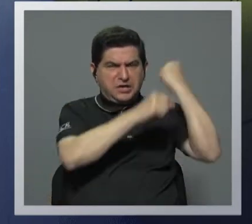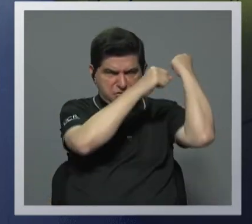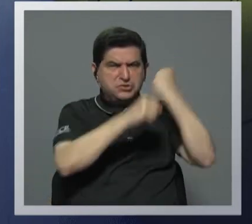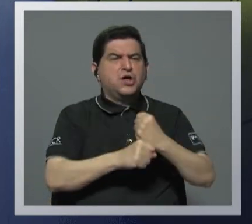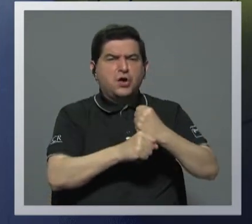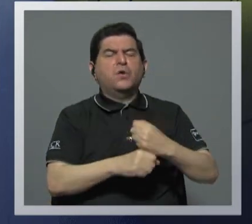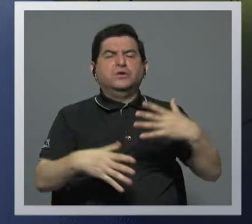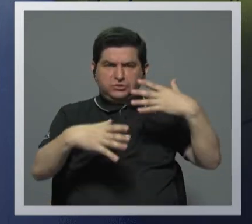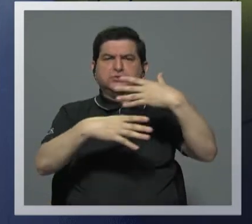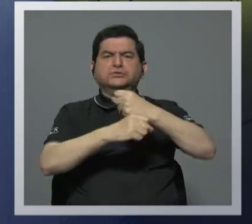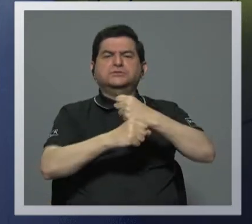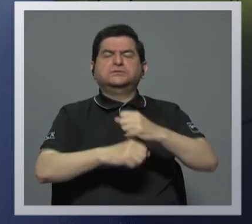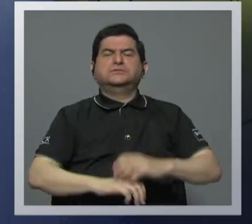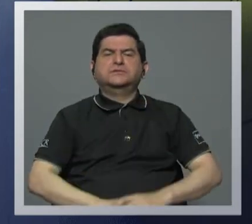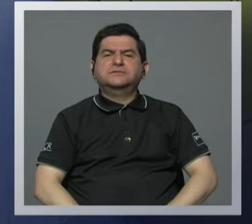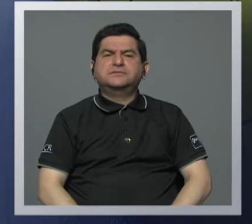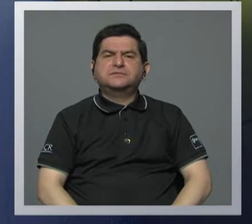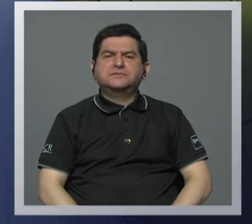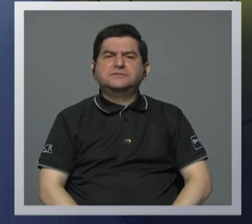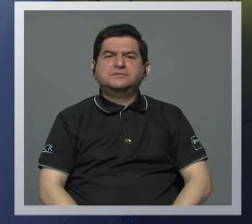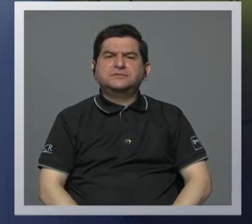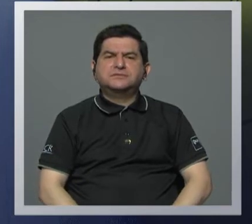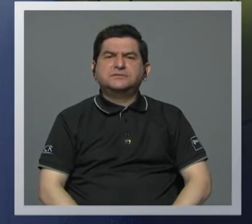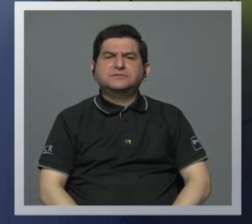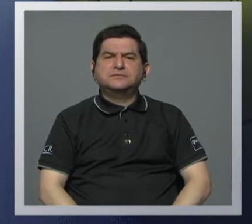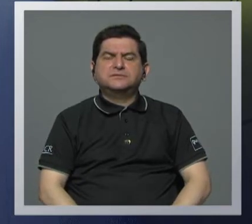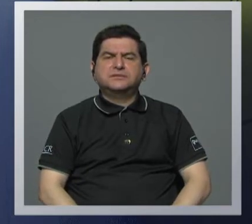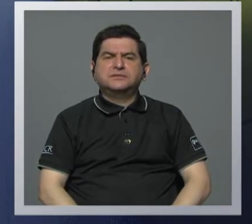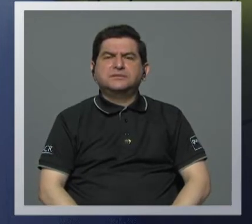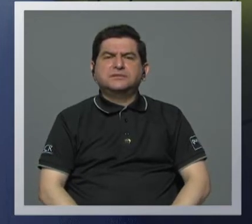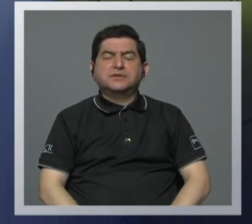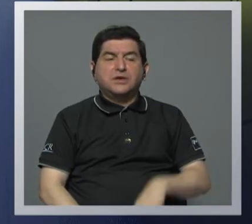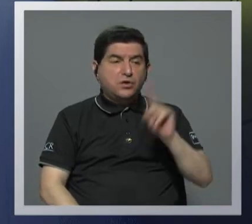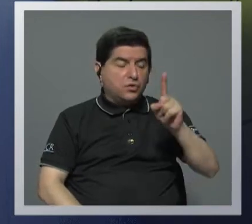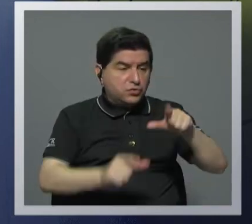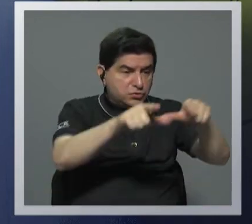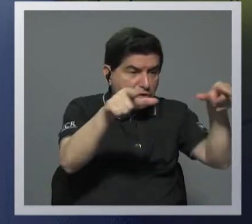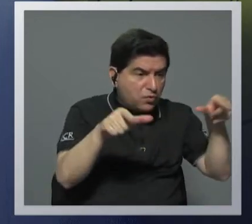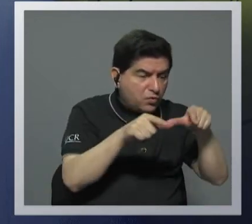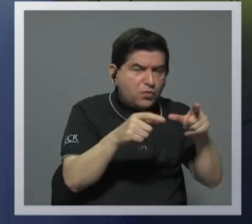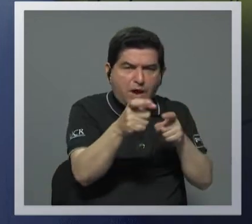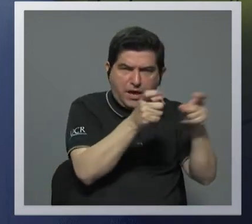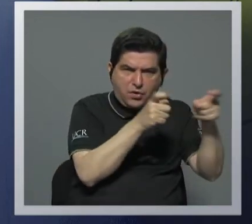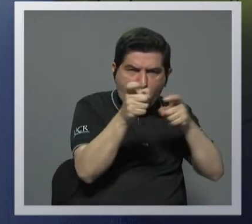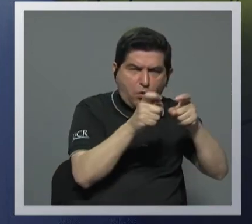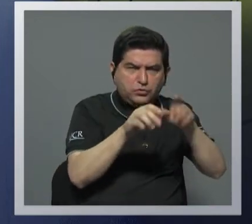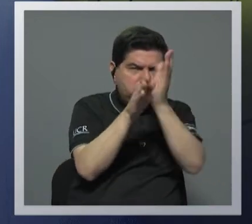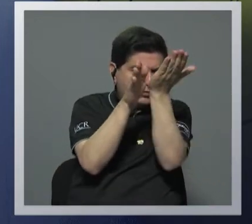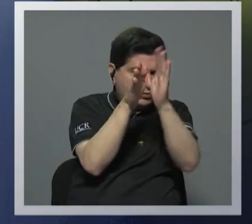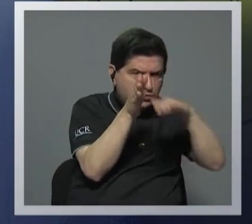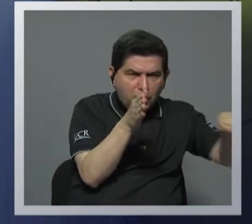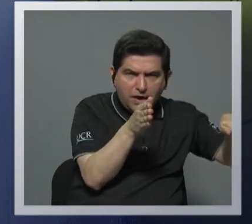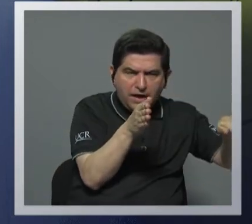Los de Azcapotzalco eran los que dominaban el valle y vinieron